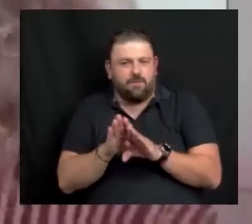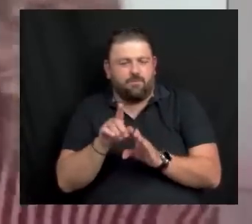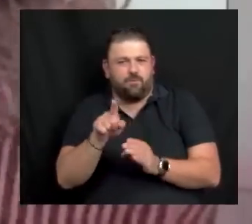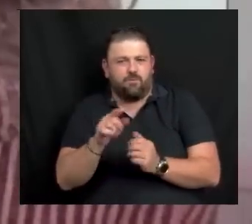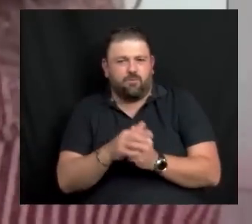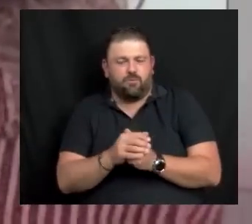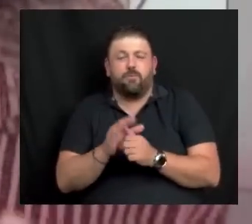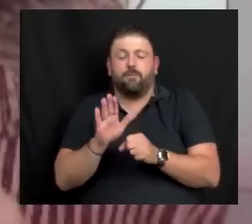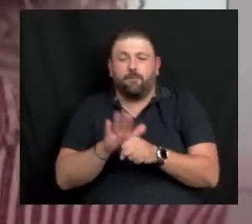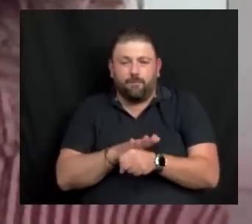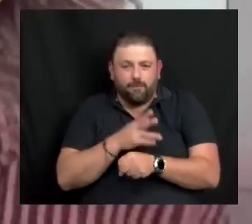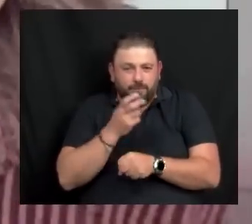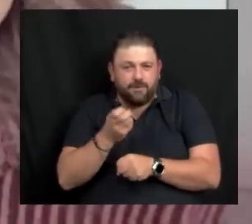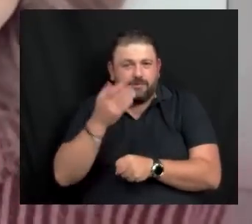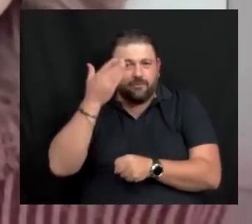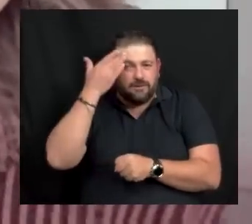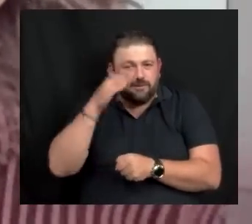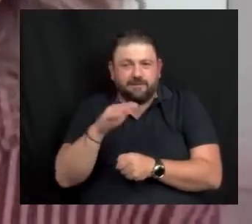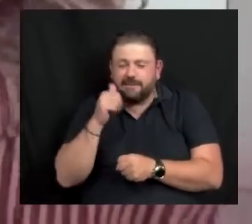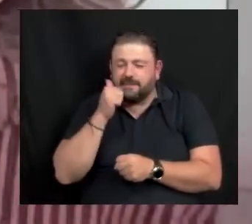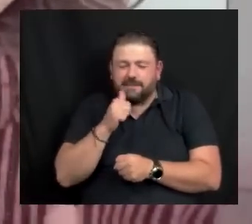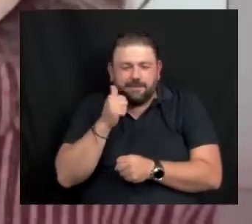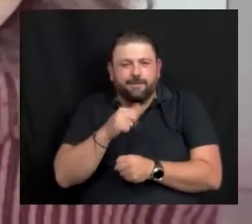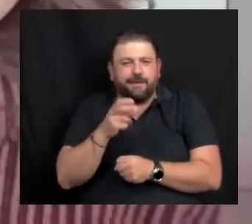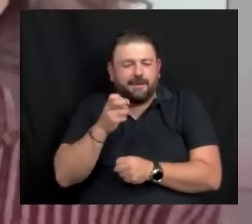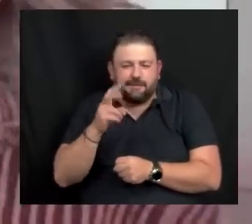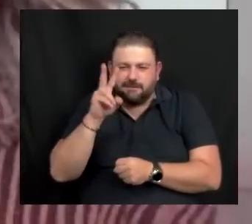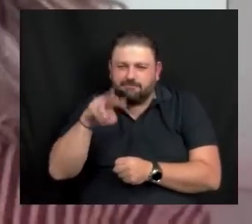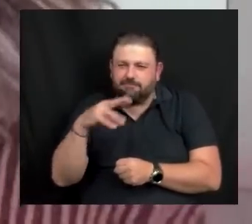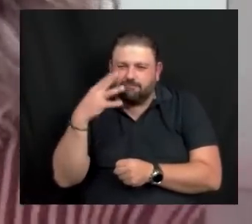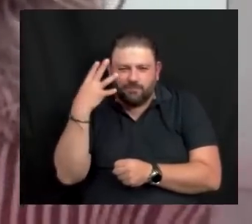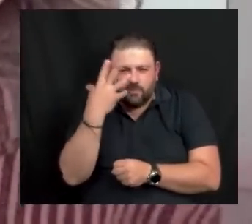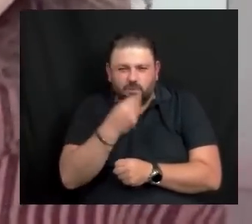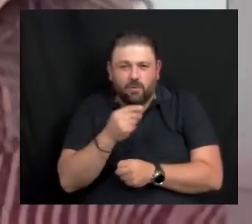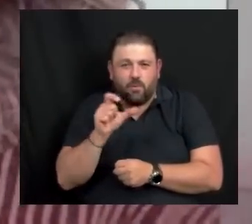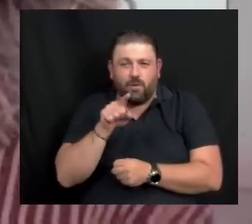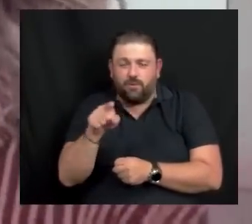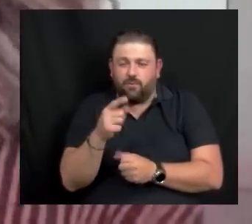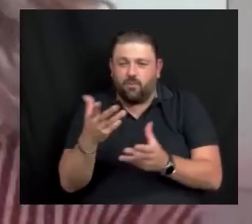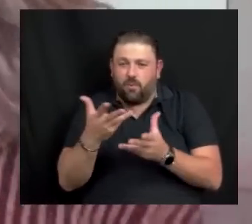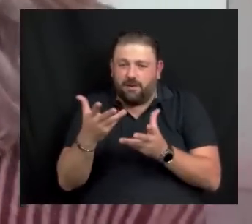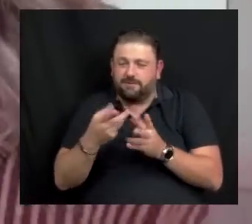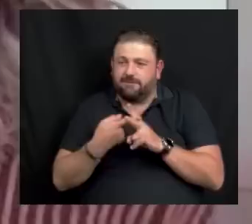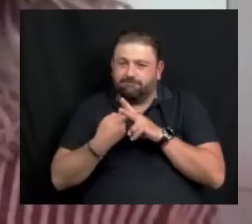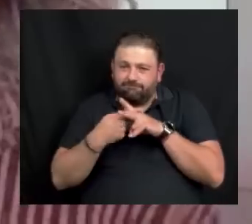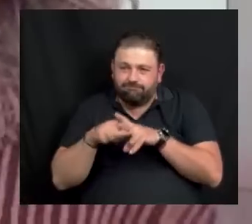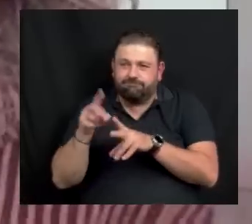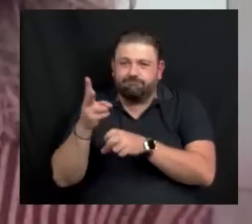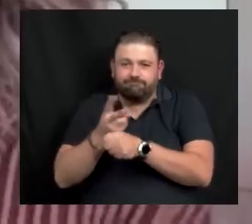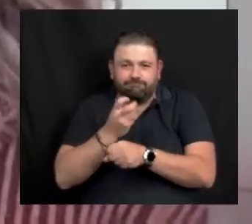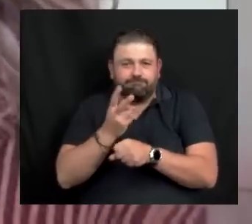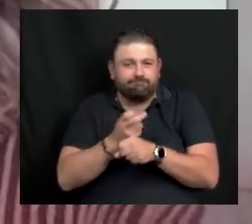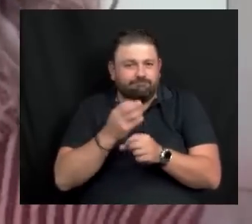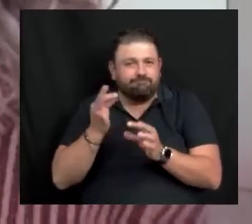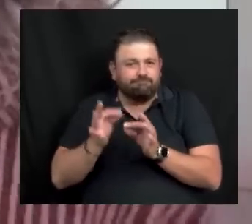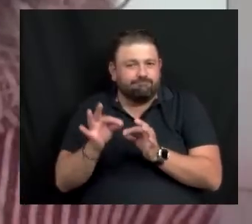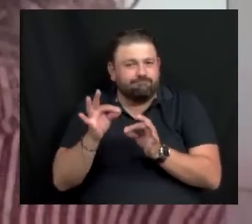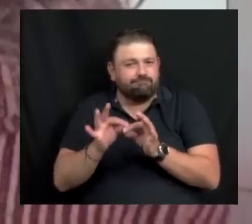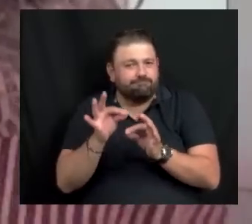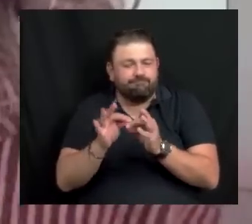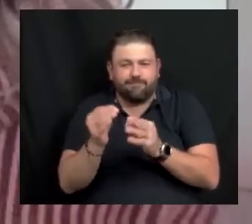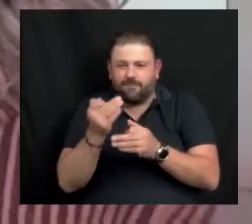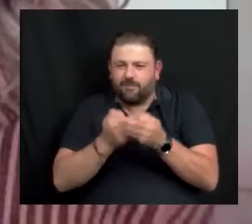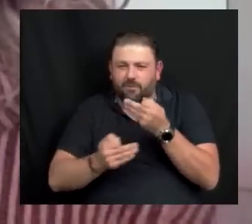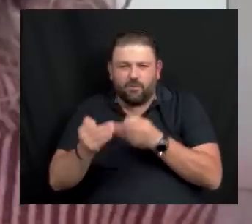ellos necesiten. Y la maravilla es que llevando esa constancia, esa disciplina en tiempos, en tareas, en